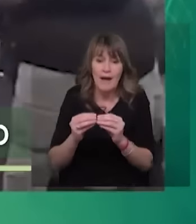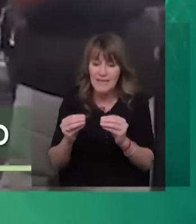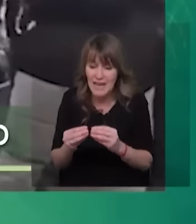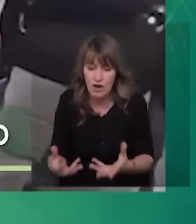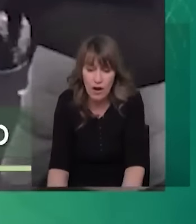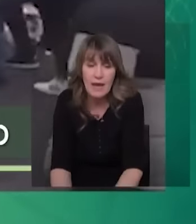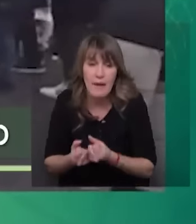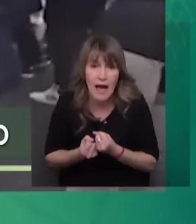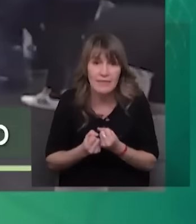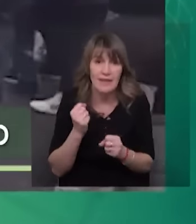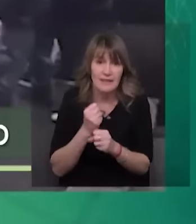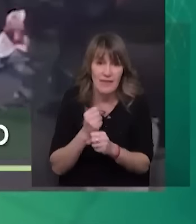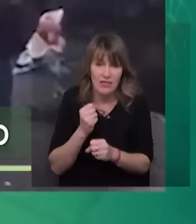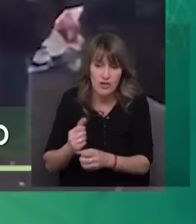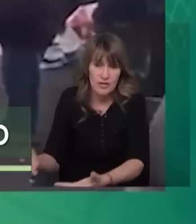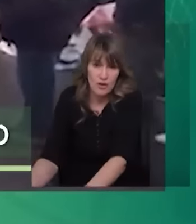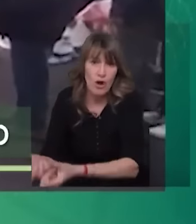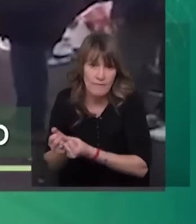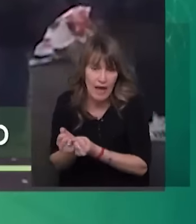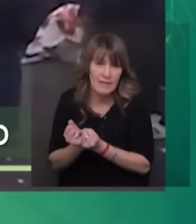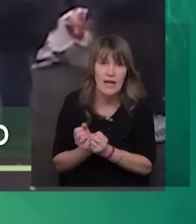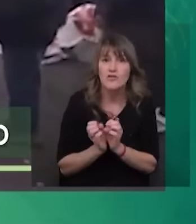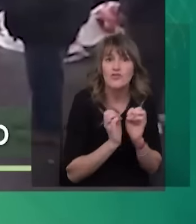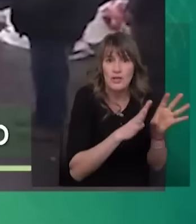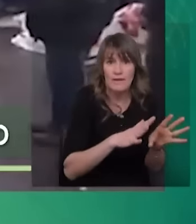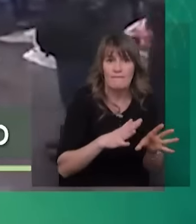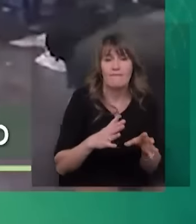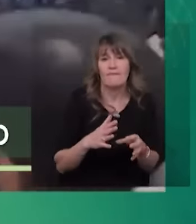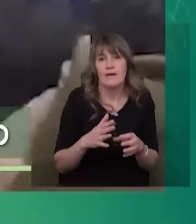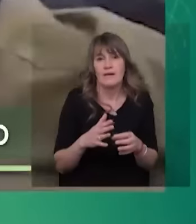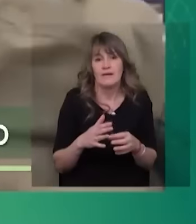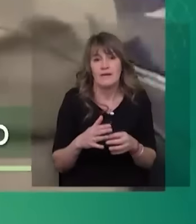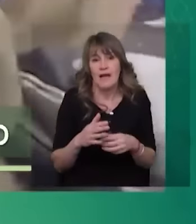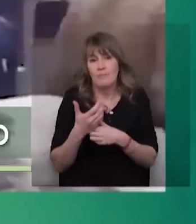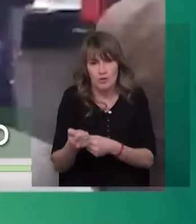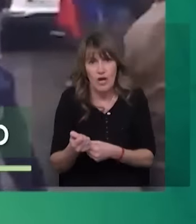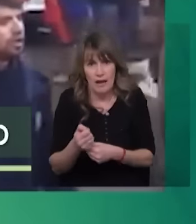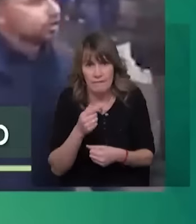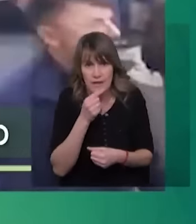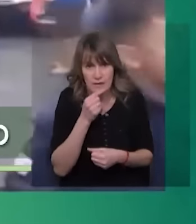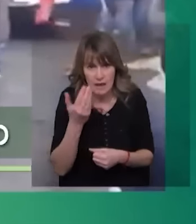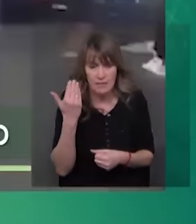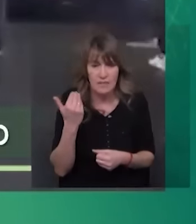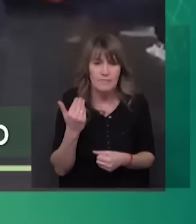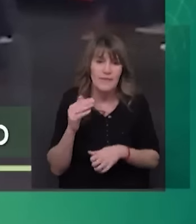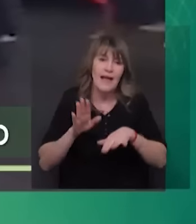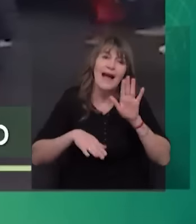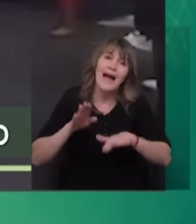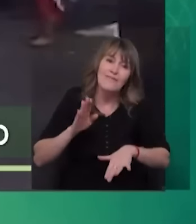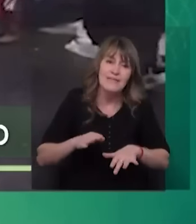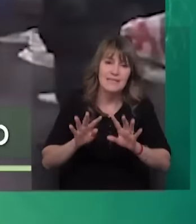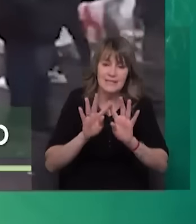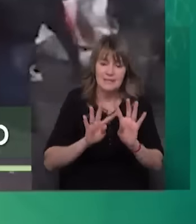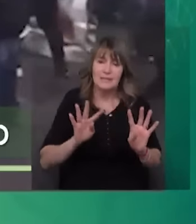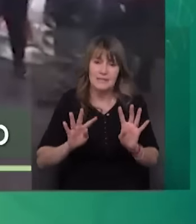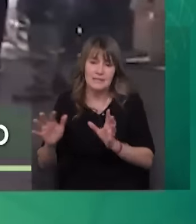los sacaban de los retiraban del lugar eh donde a veces se los se los cercaba y se